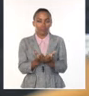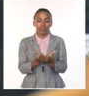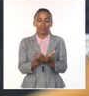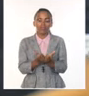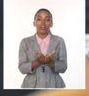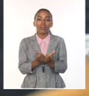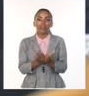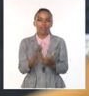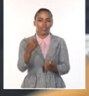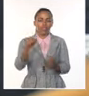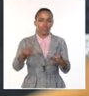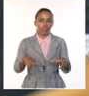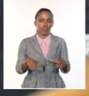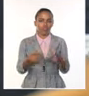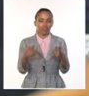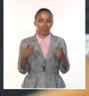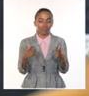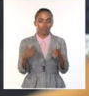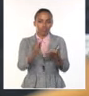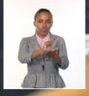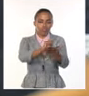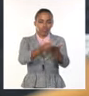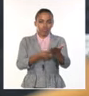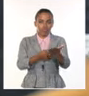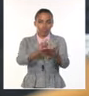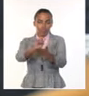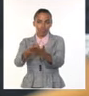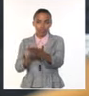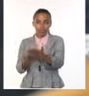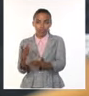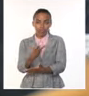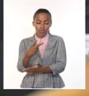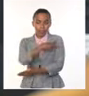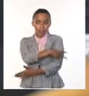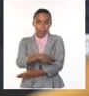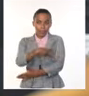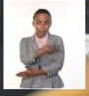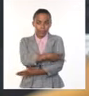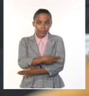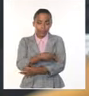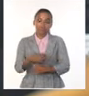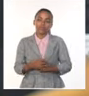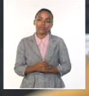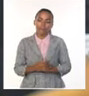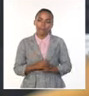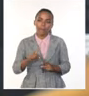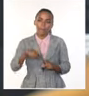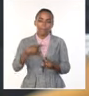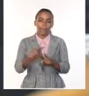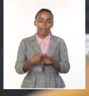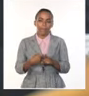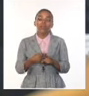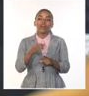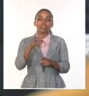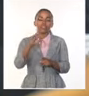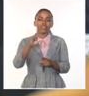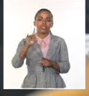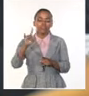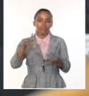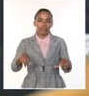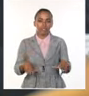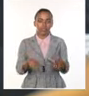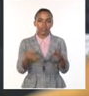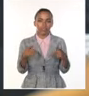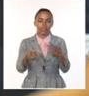del Tratado de la Unión Económica Euroasiática y en la víspera del 79 aniversario del Día de